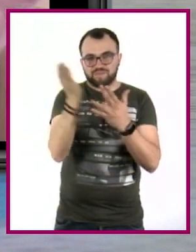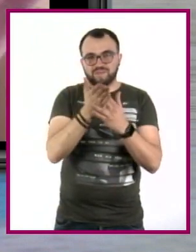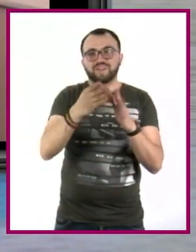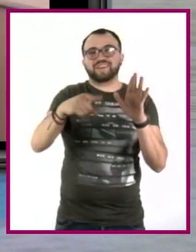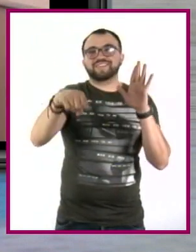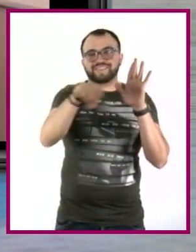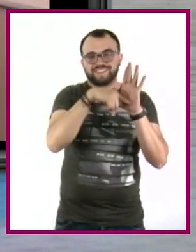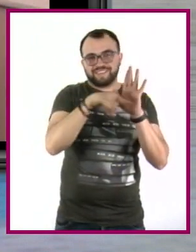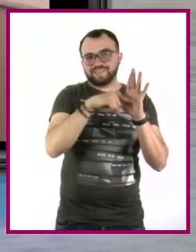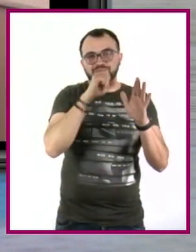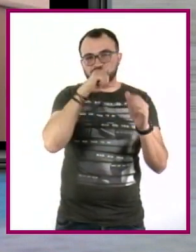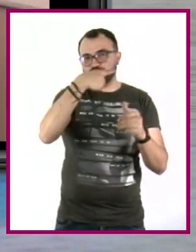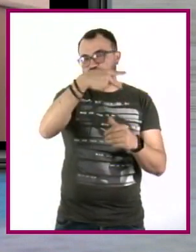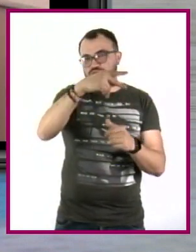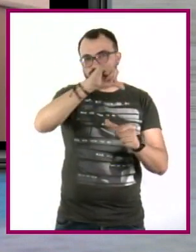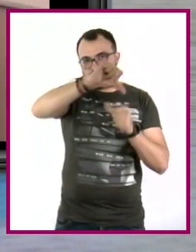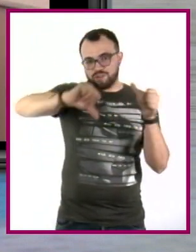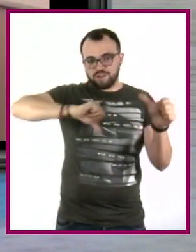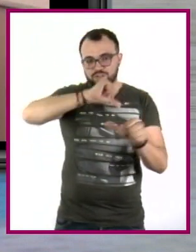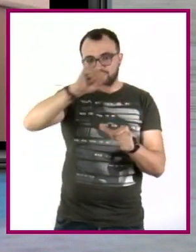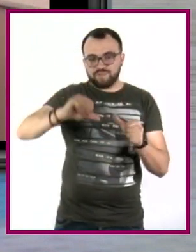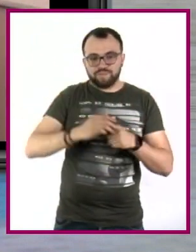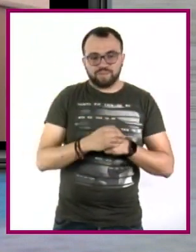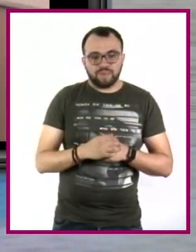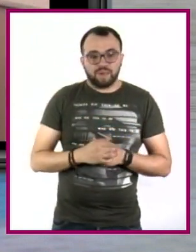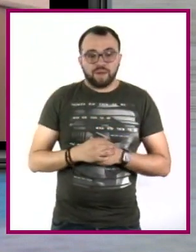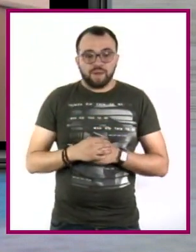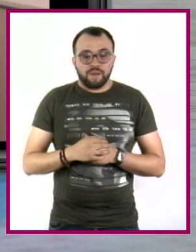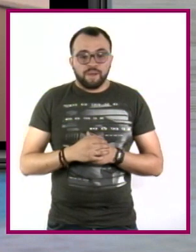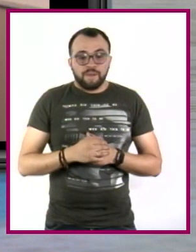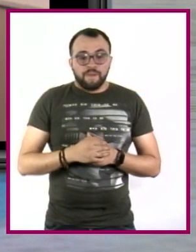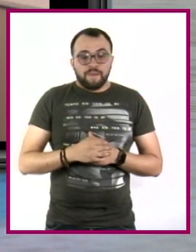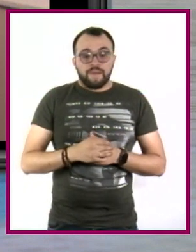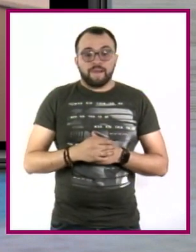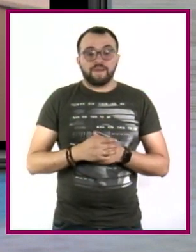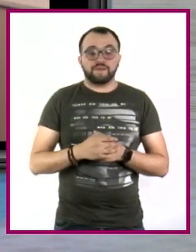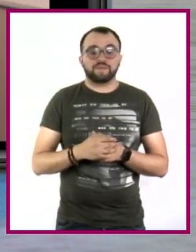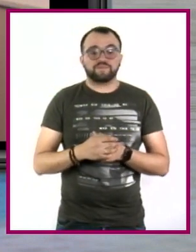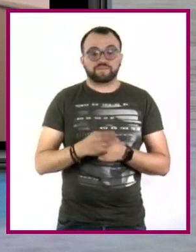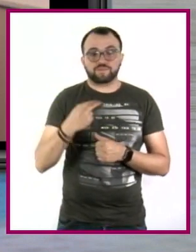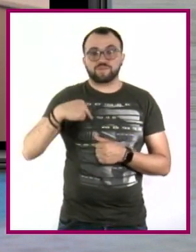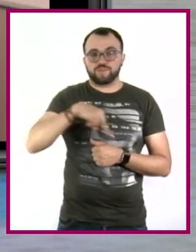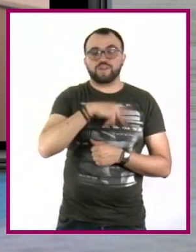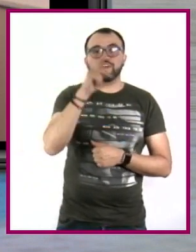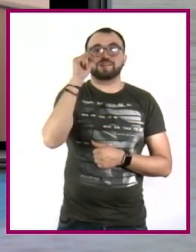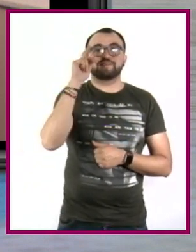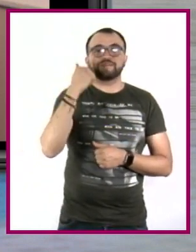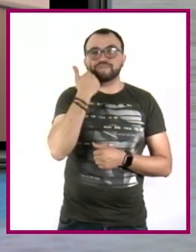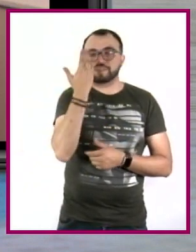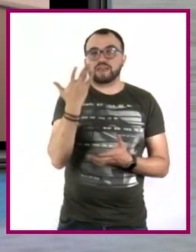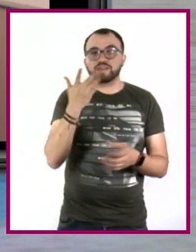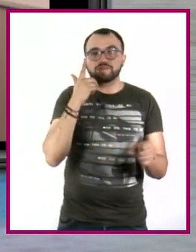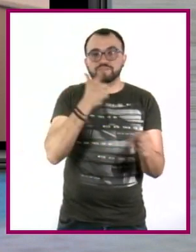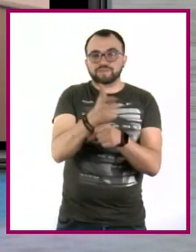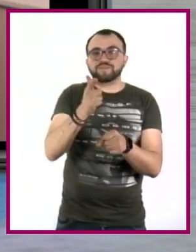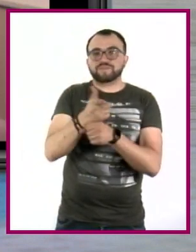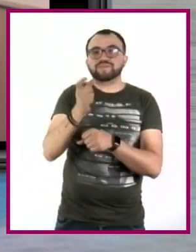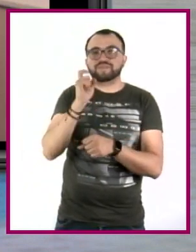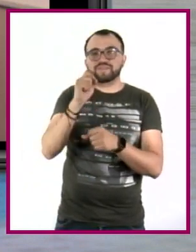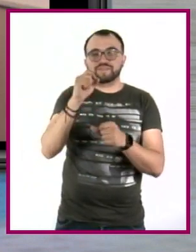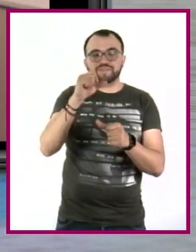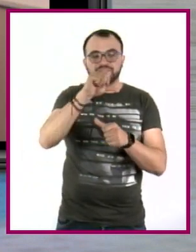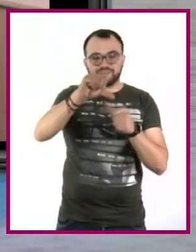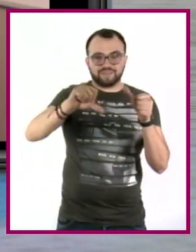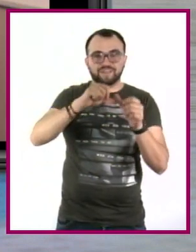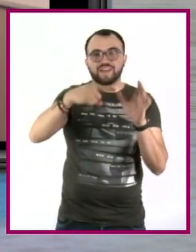más abundantes que cruzan por la AMS, ¿sí? Y como nosotros estamos tratando de detectar partículas negativas, ¿sí?, pues ese